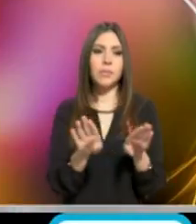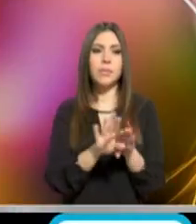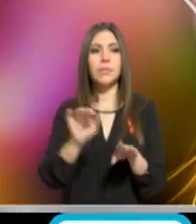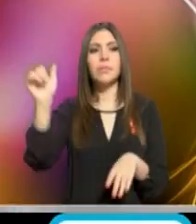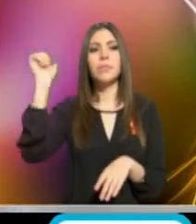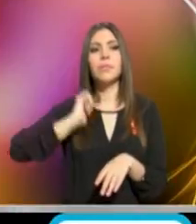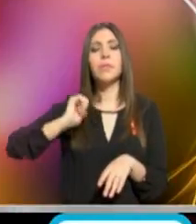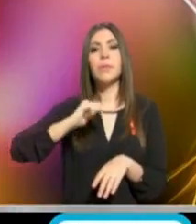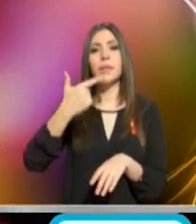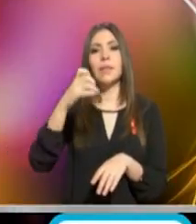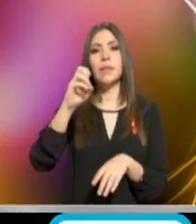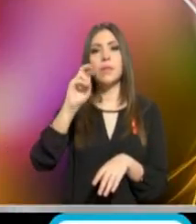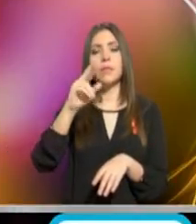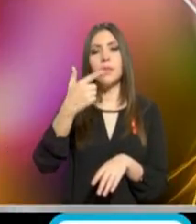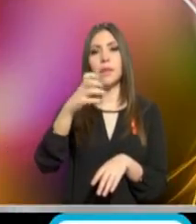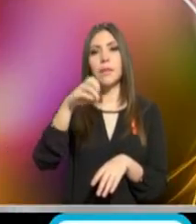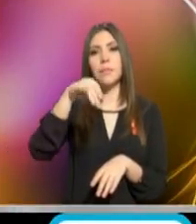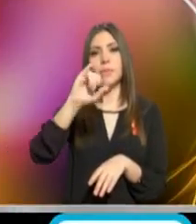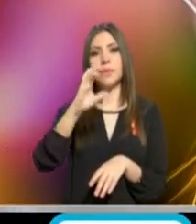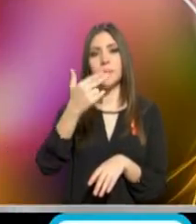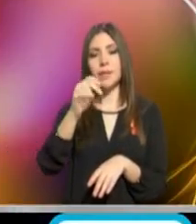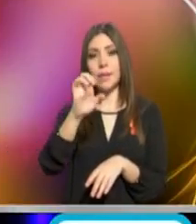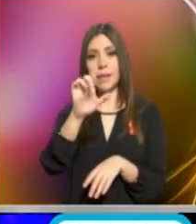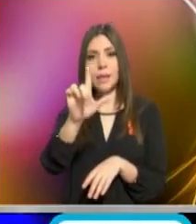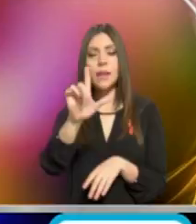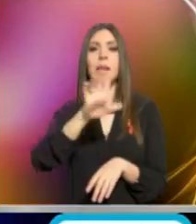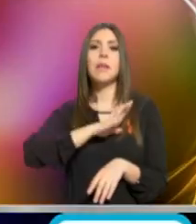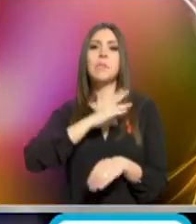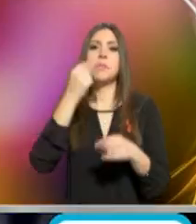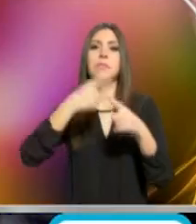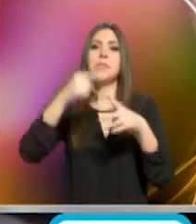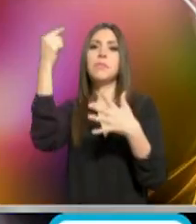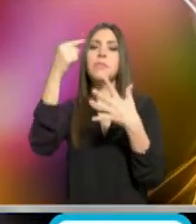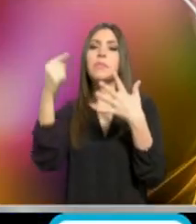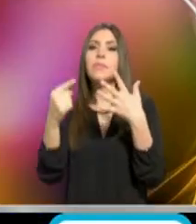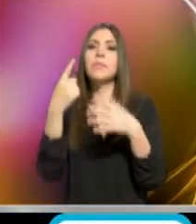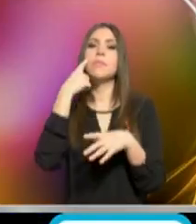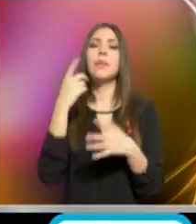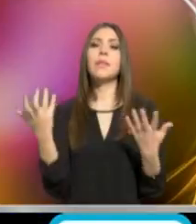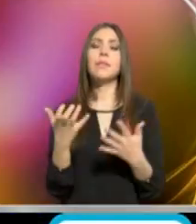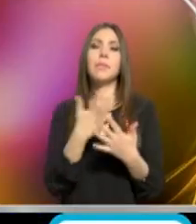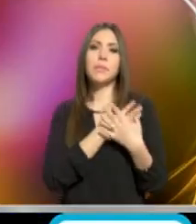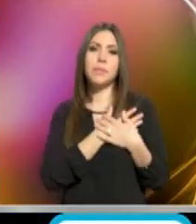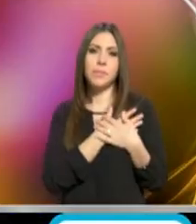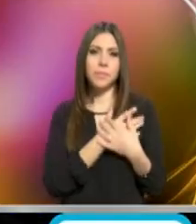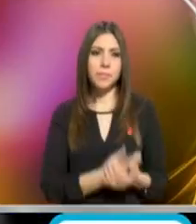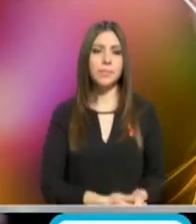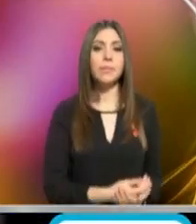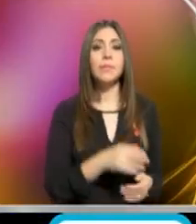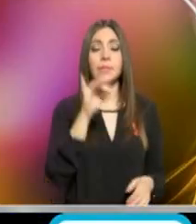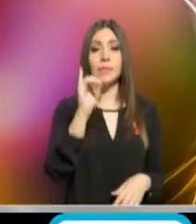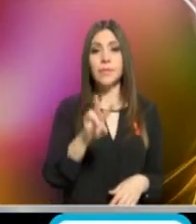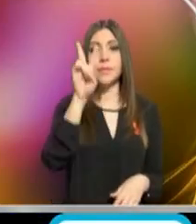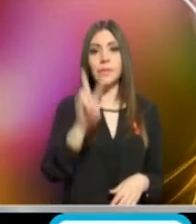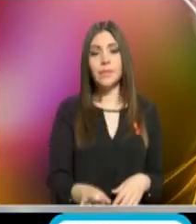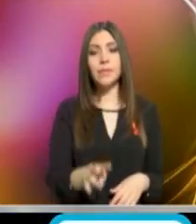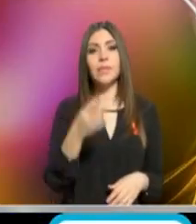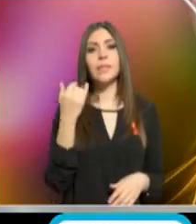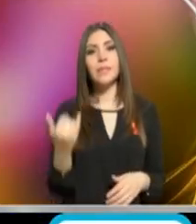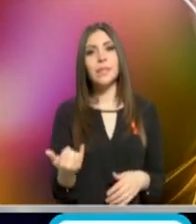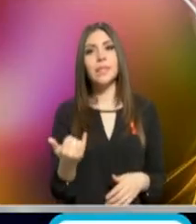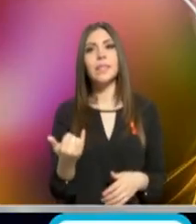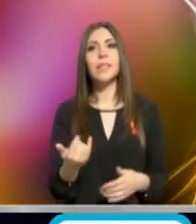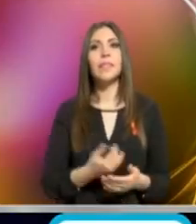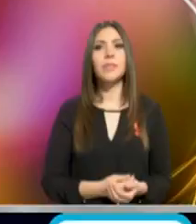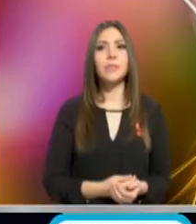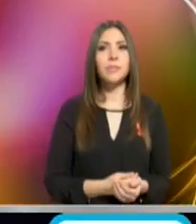de los años 80 y George Michael está presente en muchas de las playlists para hacer el amor. Claro está. ¿Sí? Irene,